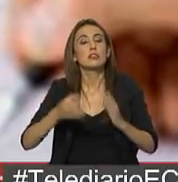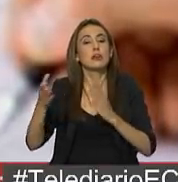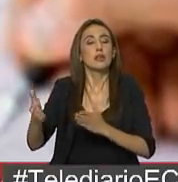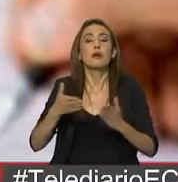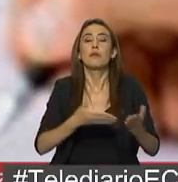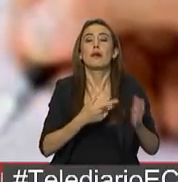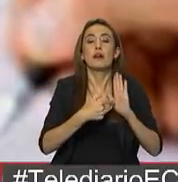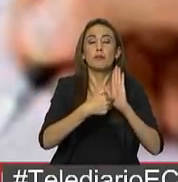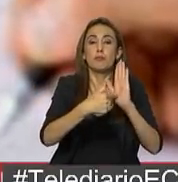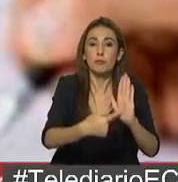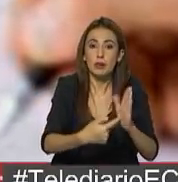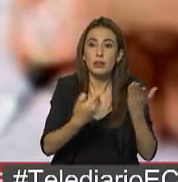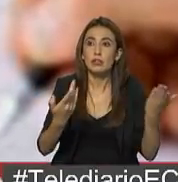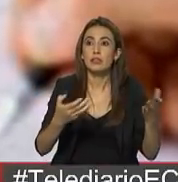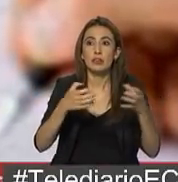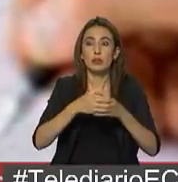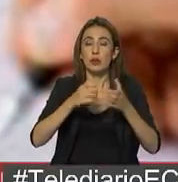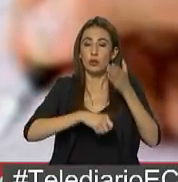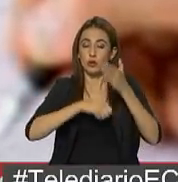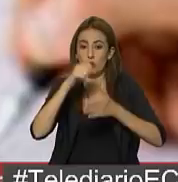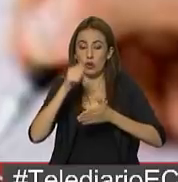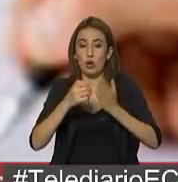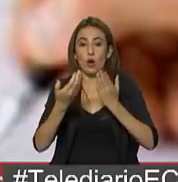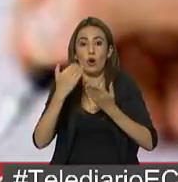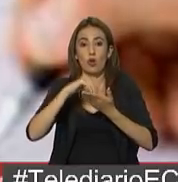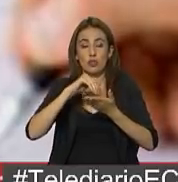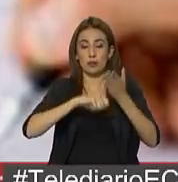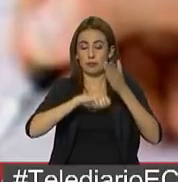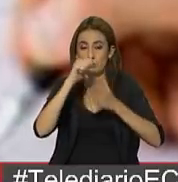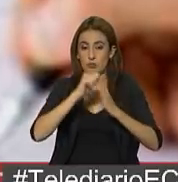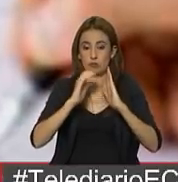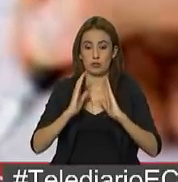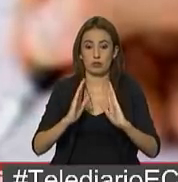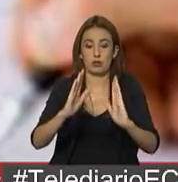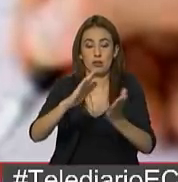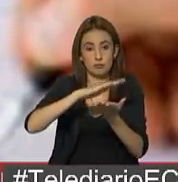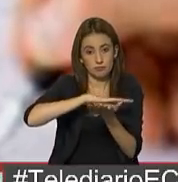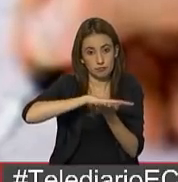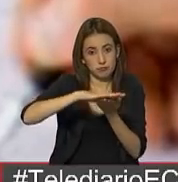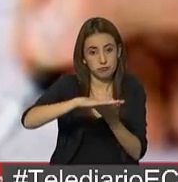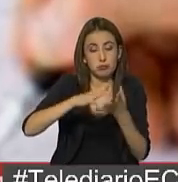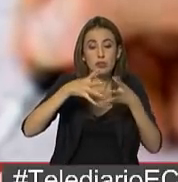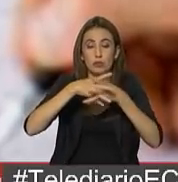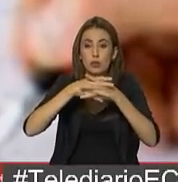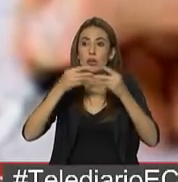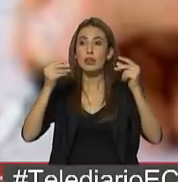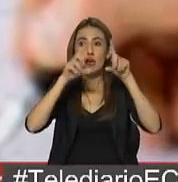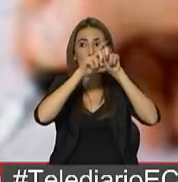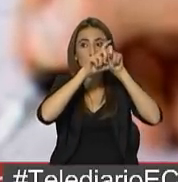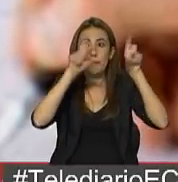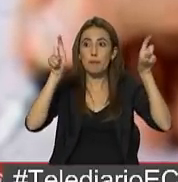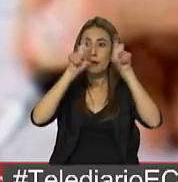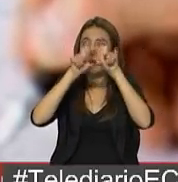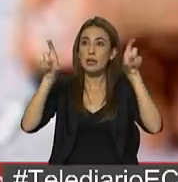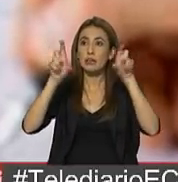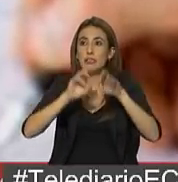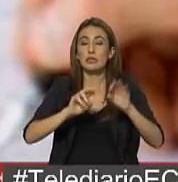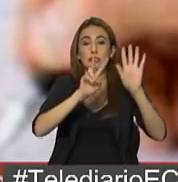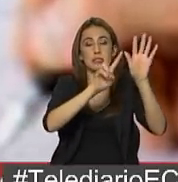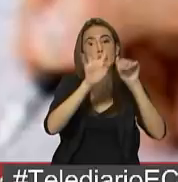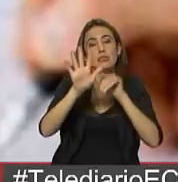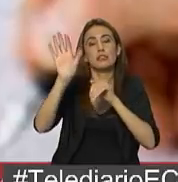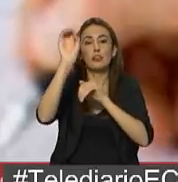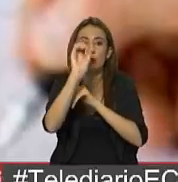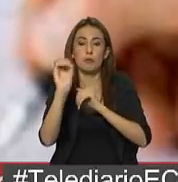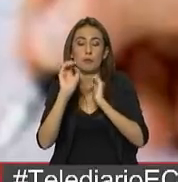presentada por el consorcio Repavimentación Quito, conformado por Inmo Solution, 75% de acciones, y el Cuerpo de